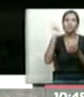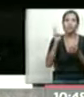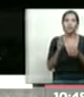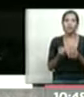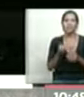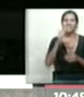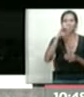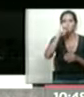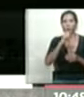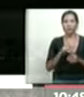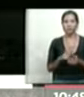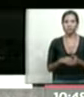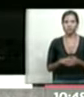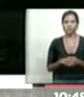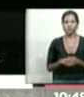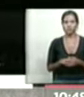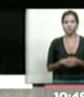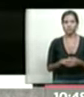5 años.